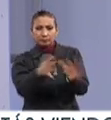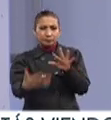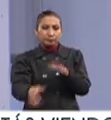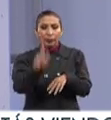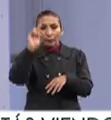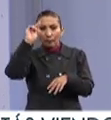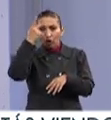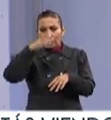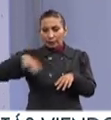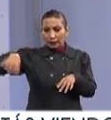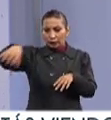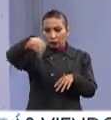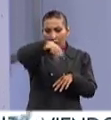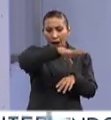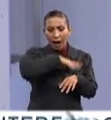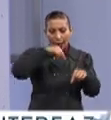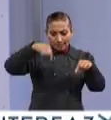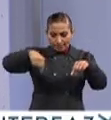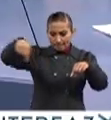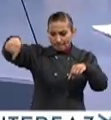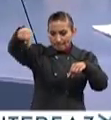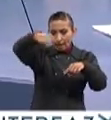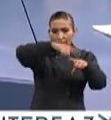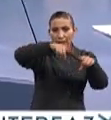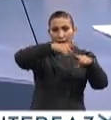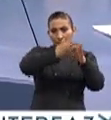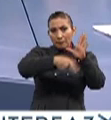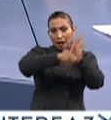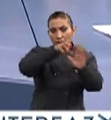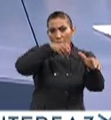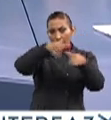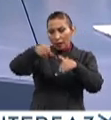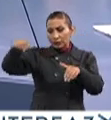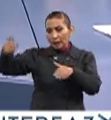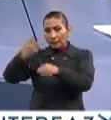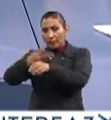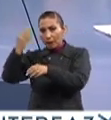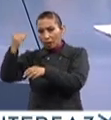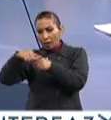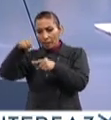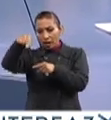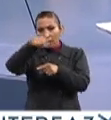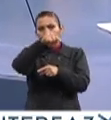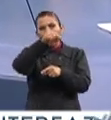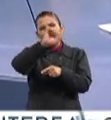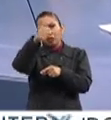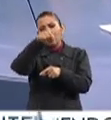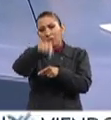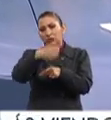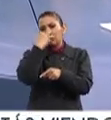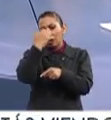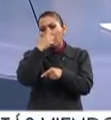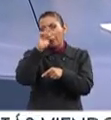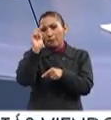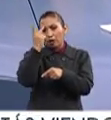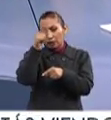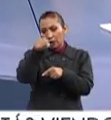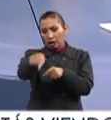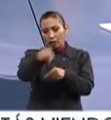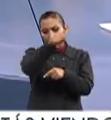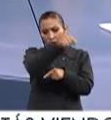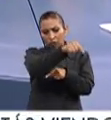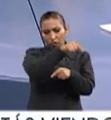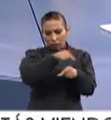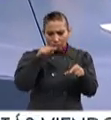del Politécnico, en donde están diferentes plazas comerciales, está la Prepa 9, está la zona escolar del Politécnico,